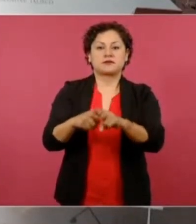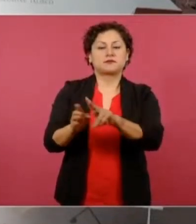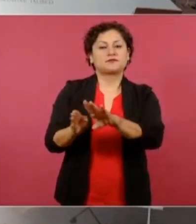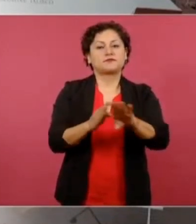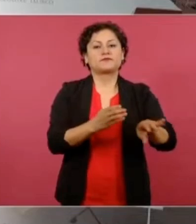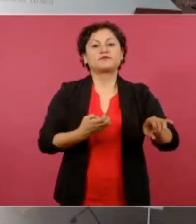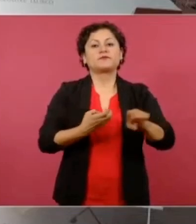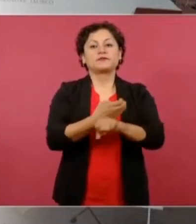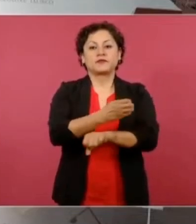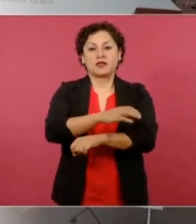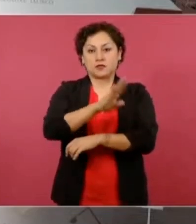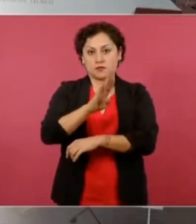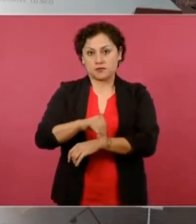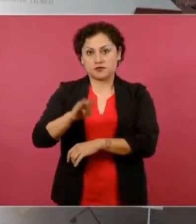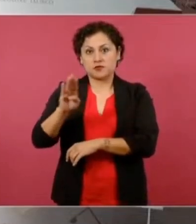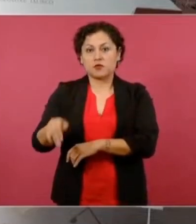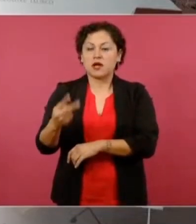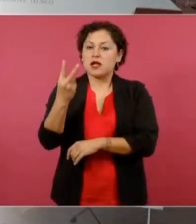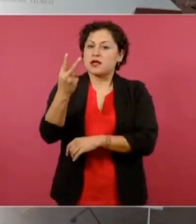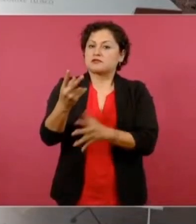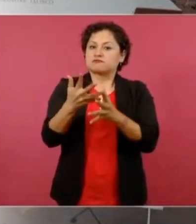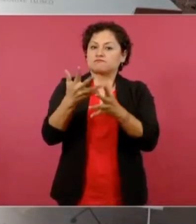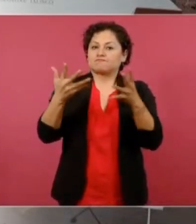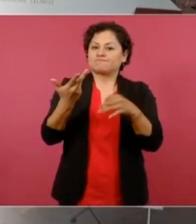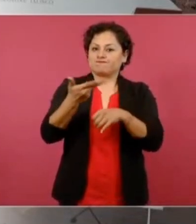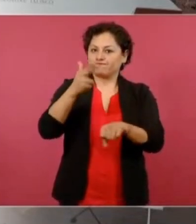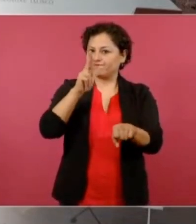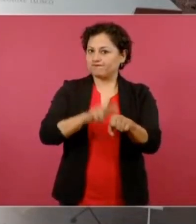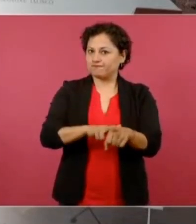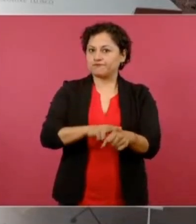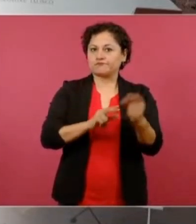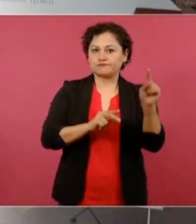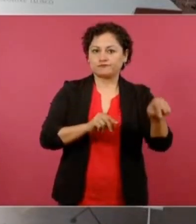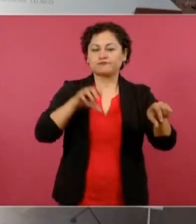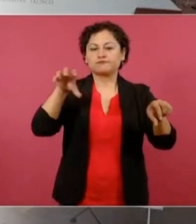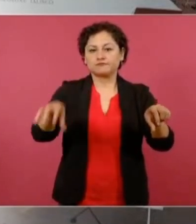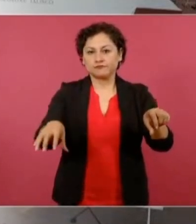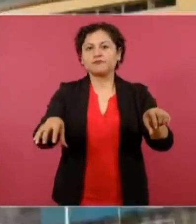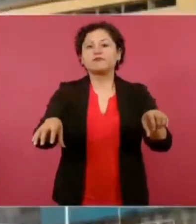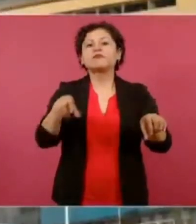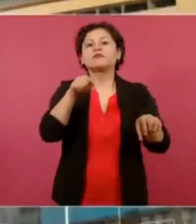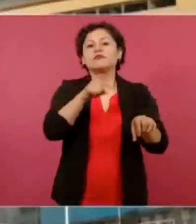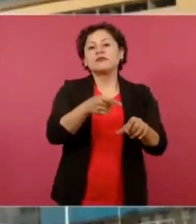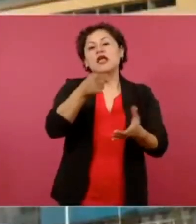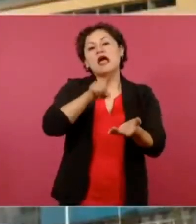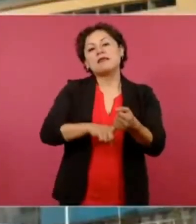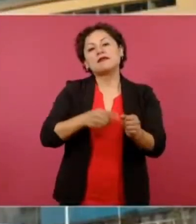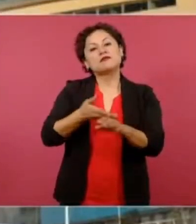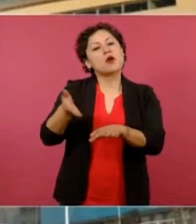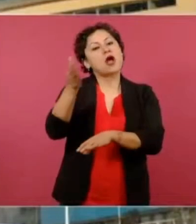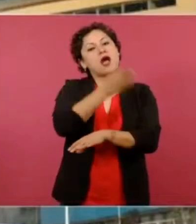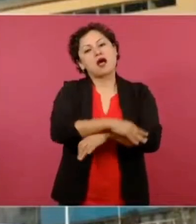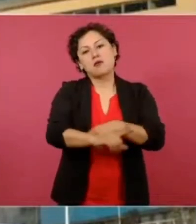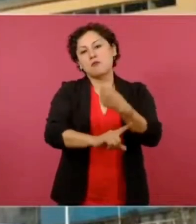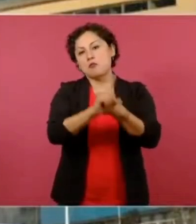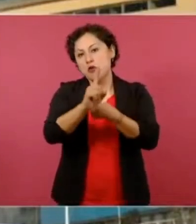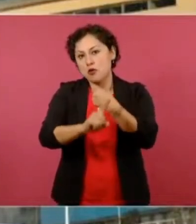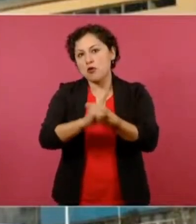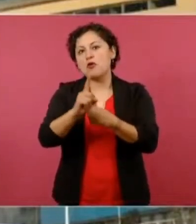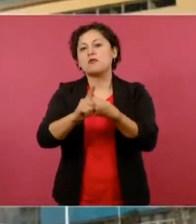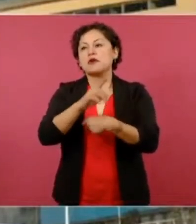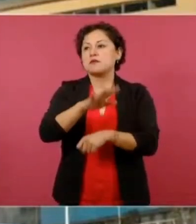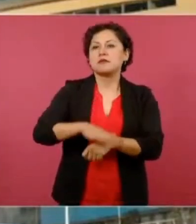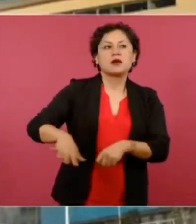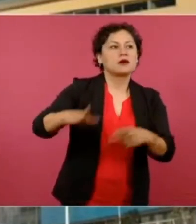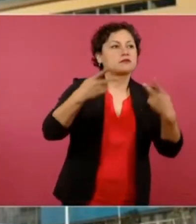Michoacán también dos grandes hospitales que estaban con problemas en su ejecución para las personas sin seguridad social